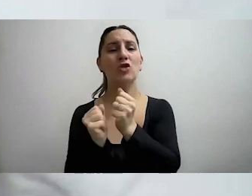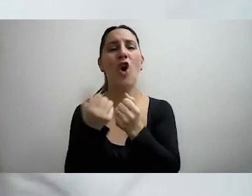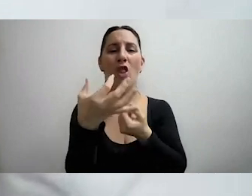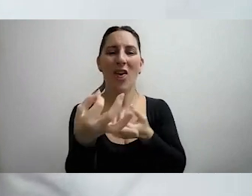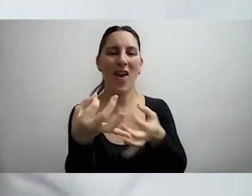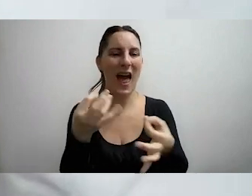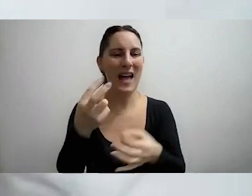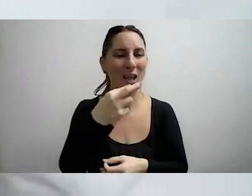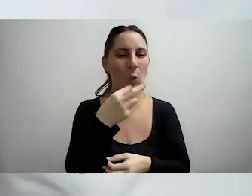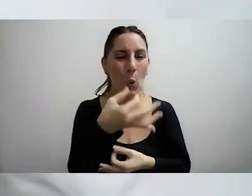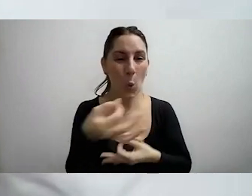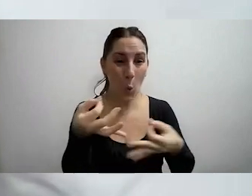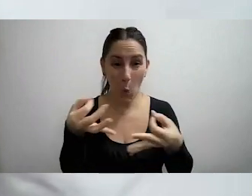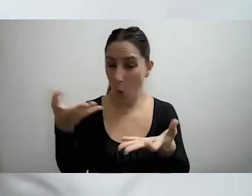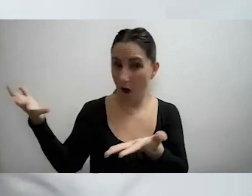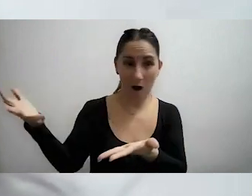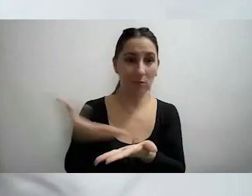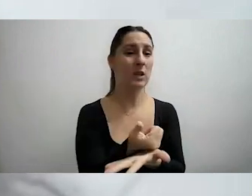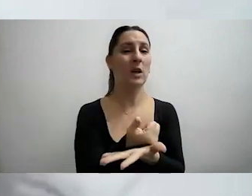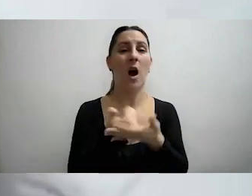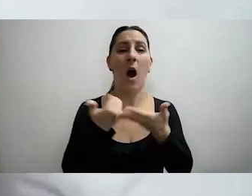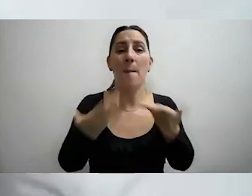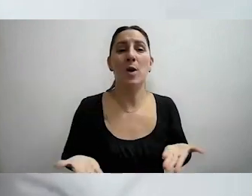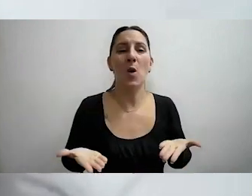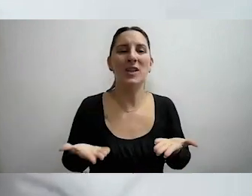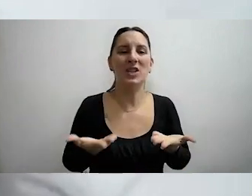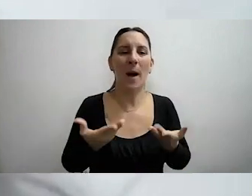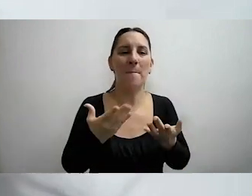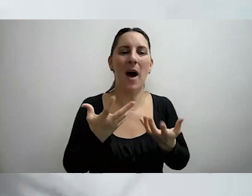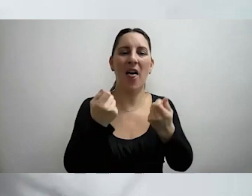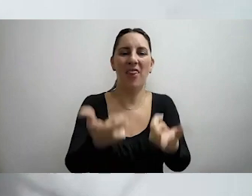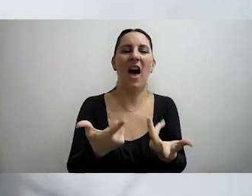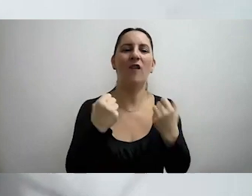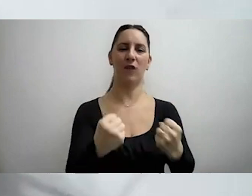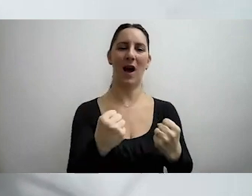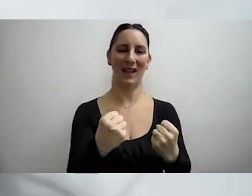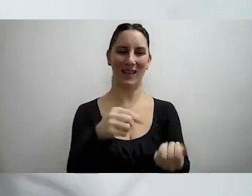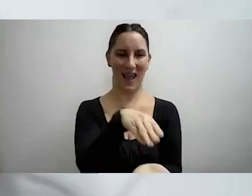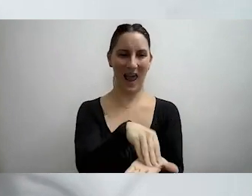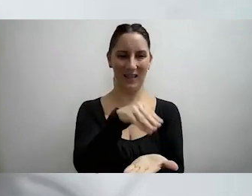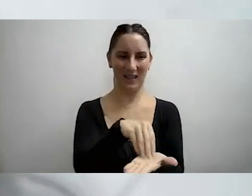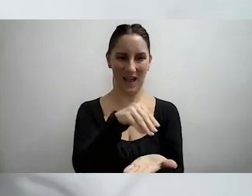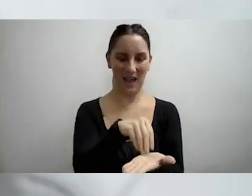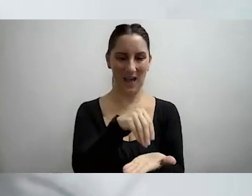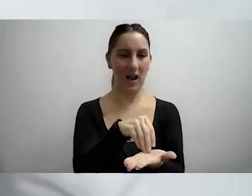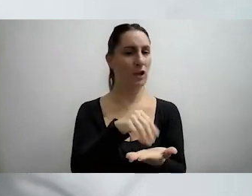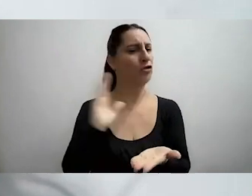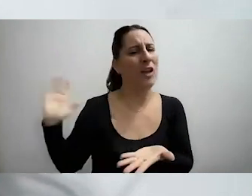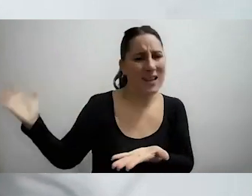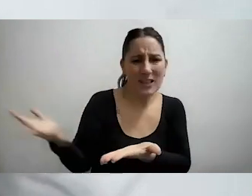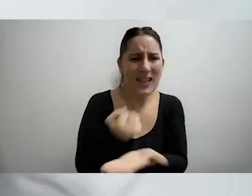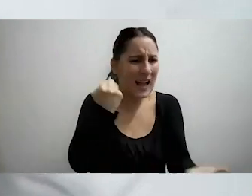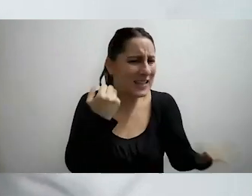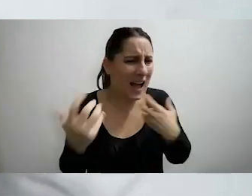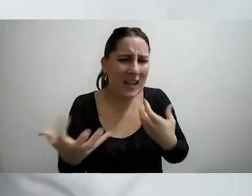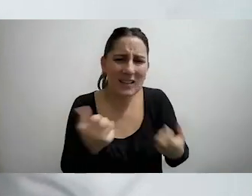caso, es aprovechada para hacer fertilizantes. Entonces, nada queda desaprovechado, absolutamente